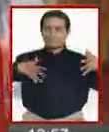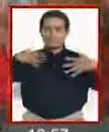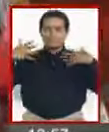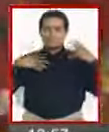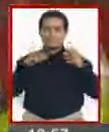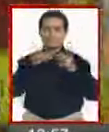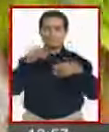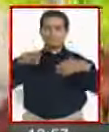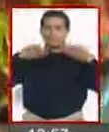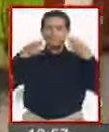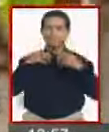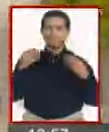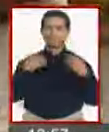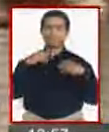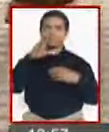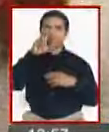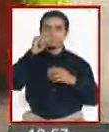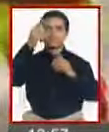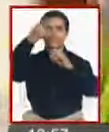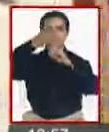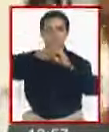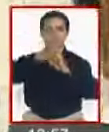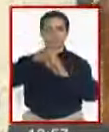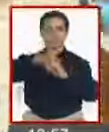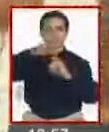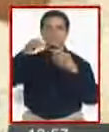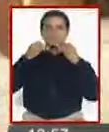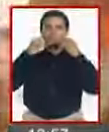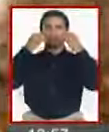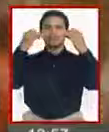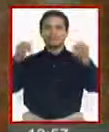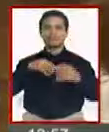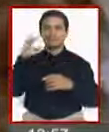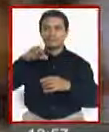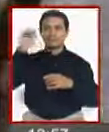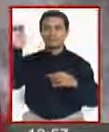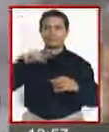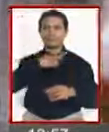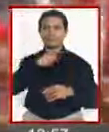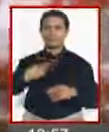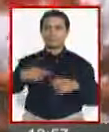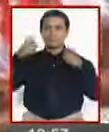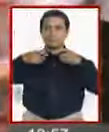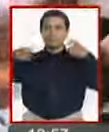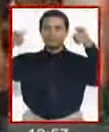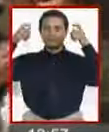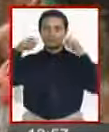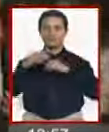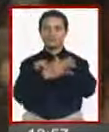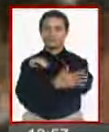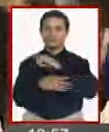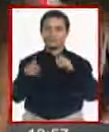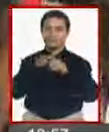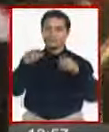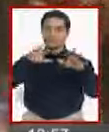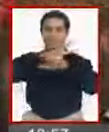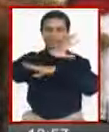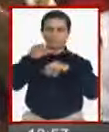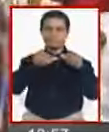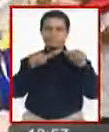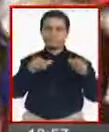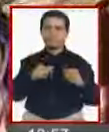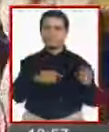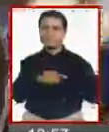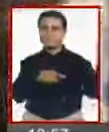del país. Tiene una duración de 30 días desde el anuncio con la caballada, la elección de la soberana y la coronación de la reina campesina. En este marco, los